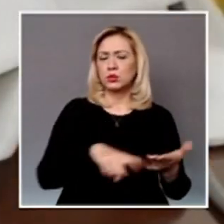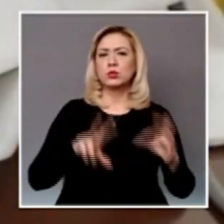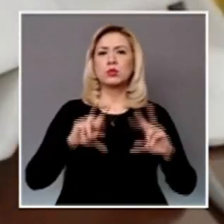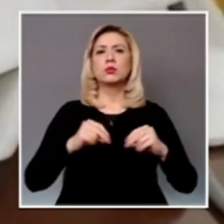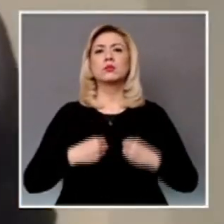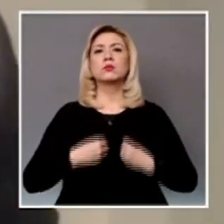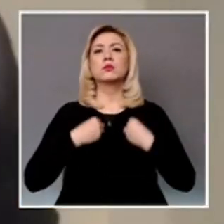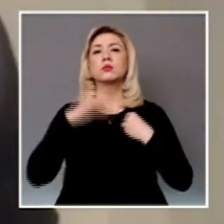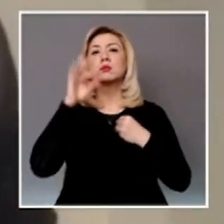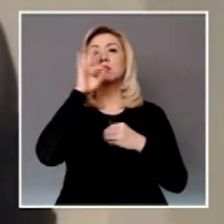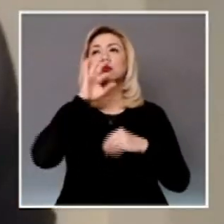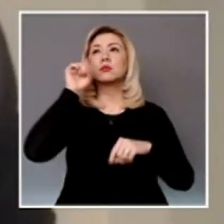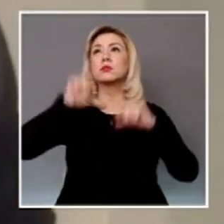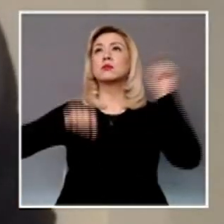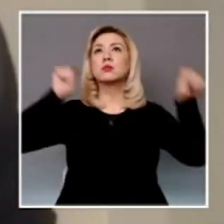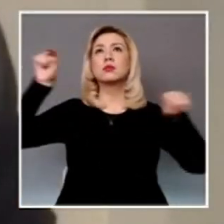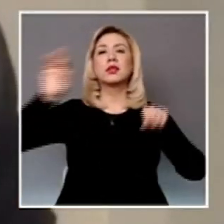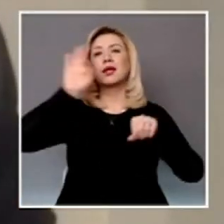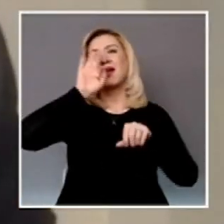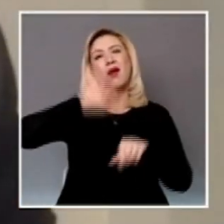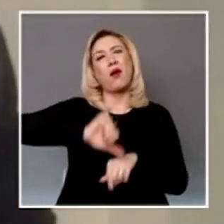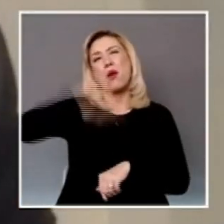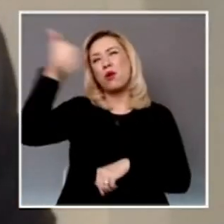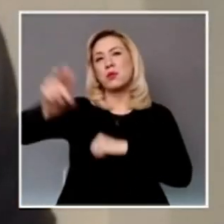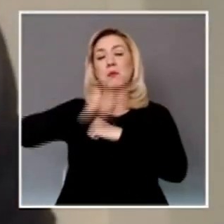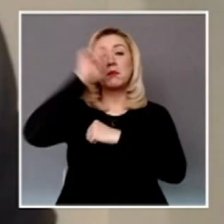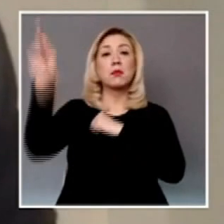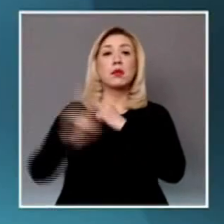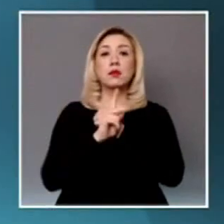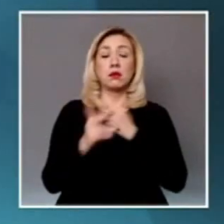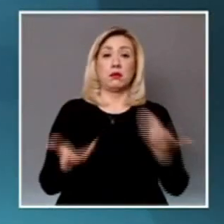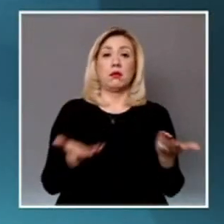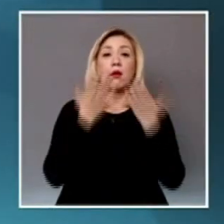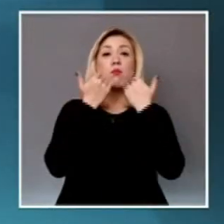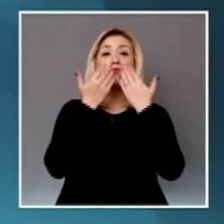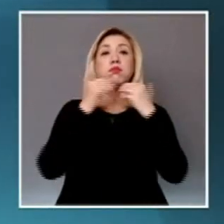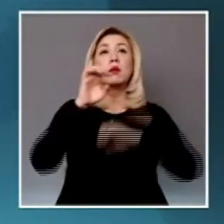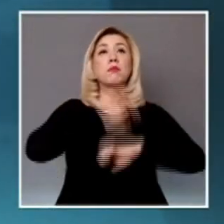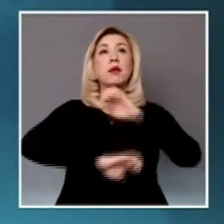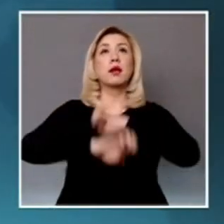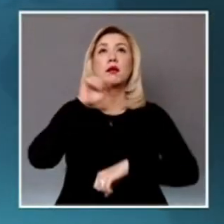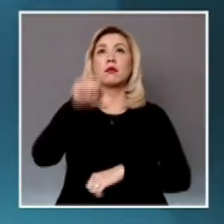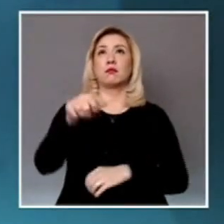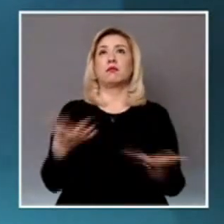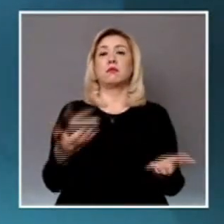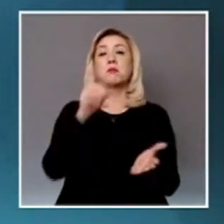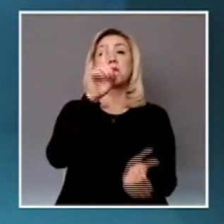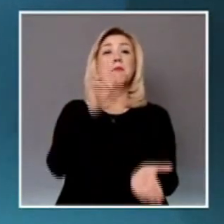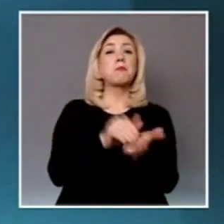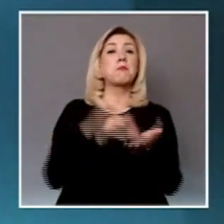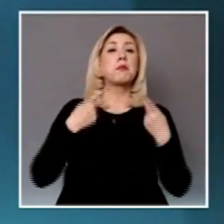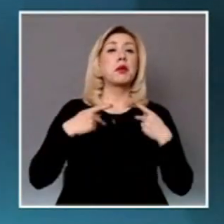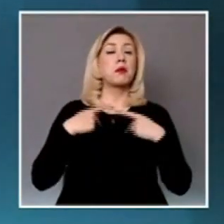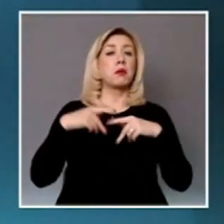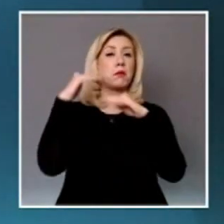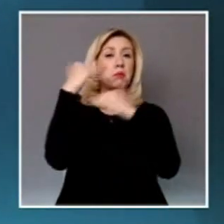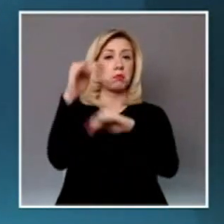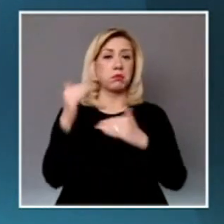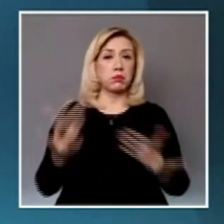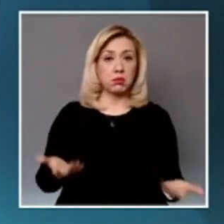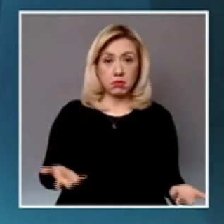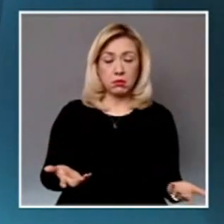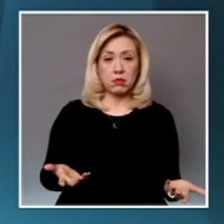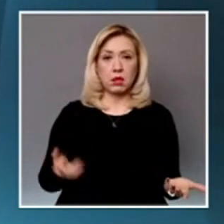habilitadas y porque además limita la votación a 1,000 personas por sede consular. El proyecto del magistrado Rodríguez